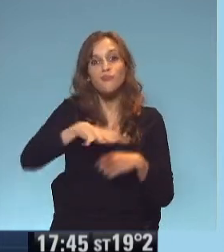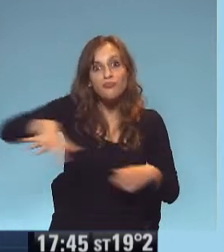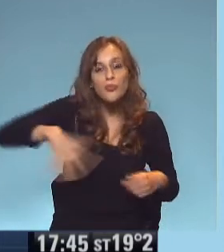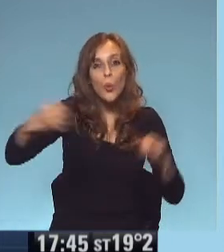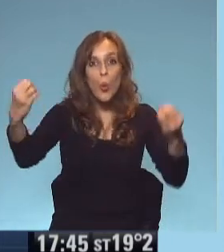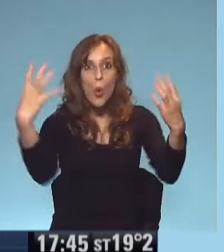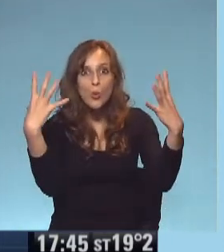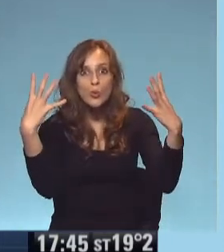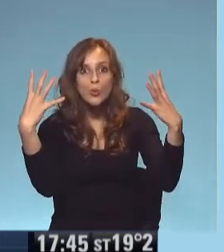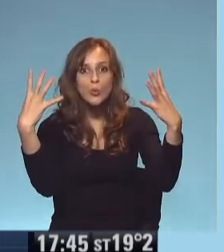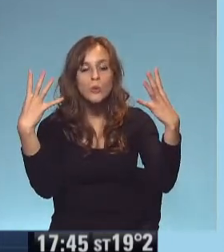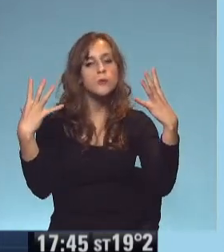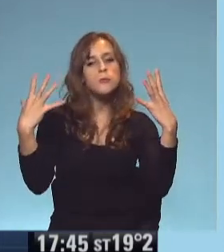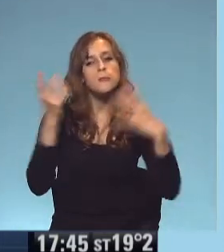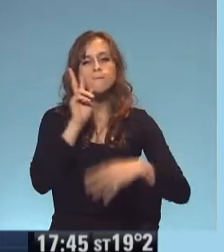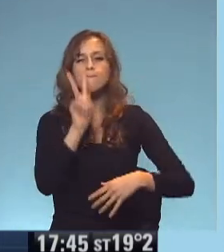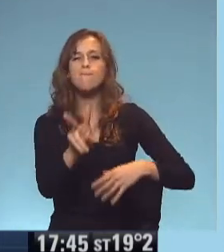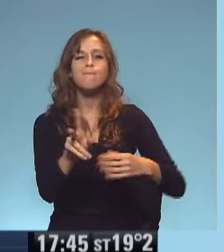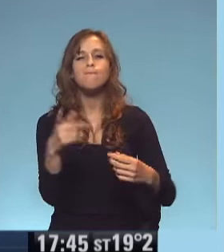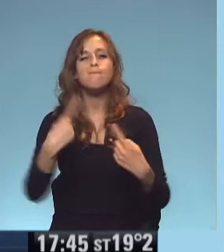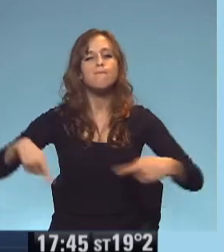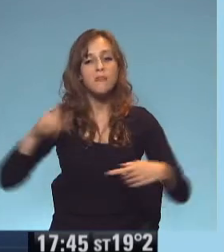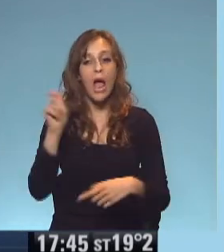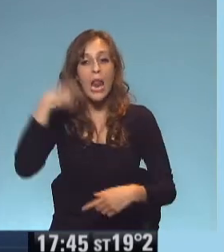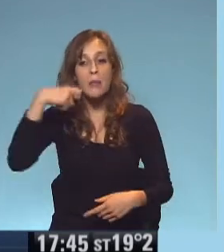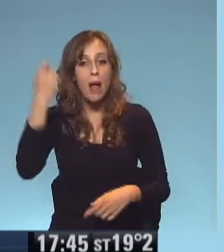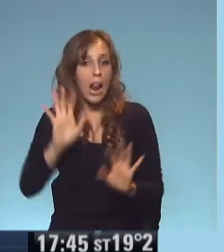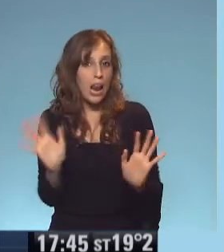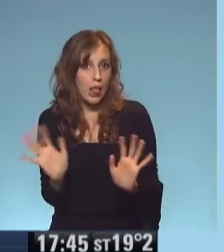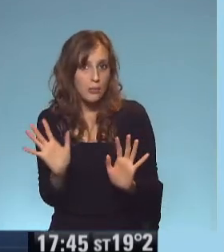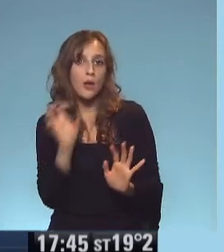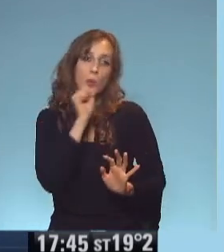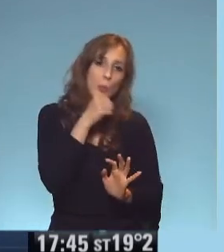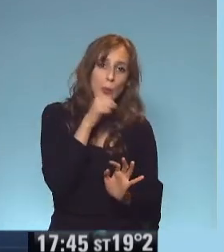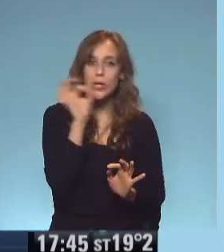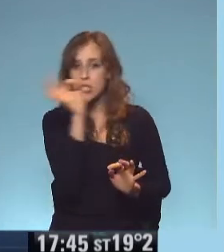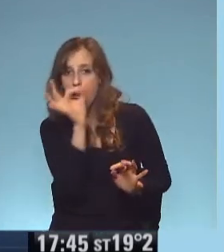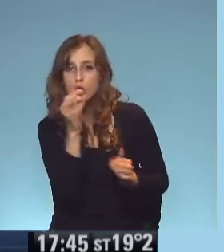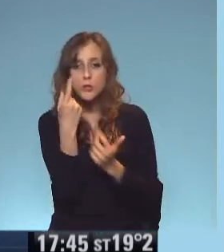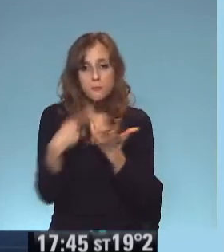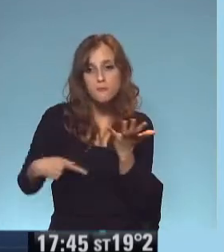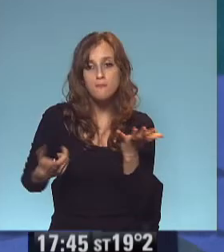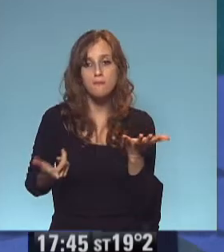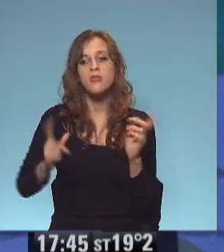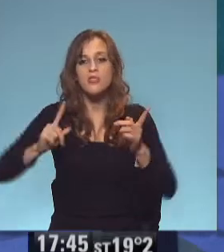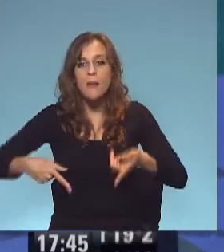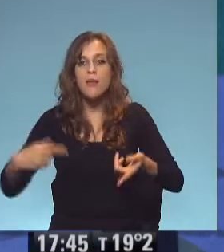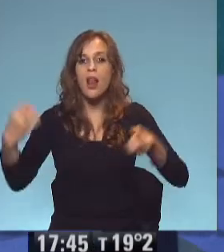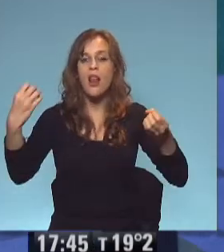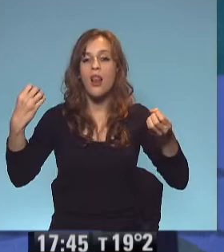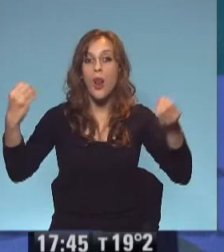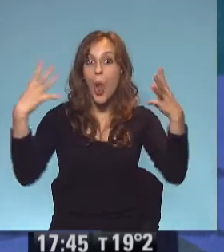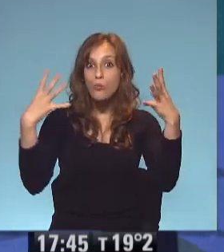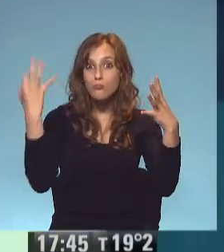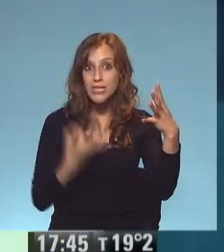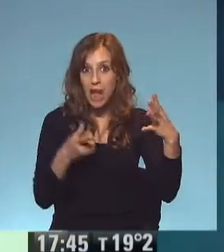extrañas, solo encontramos a los animales del Dr. Fantasmón. Y muchas lámparas para matar mosquitos. Lámparas